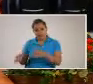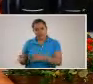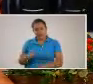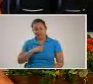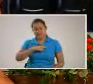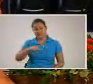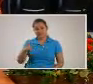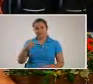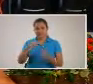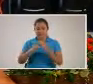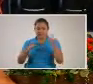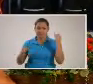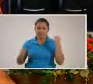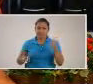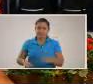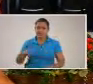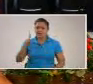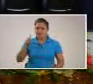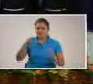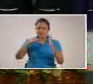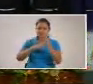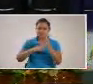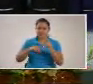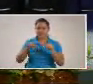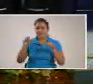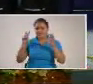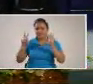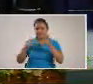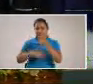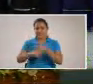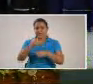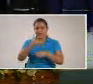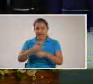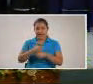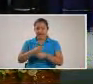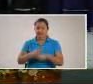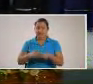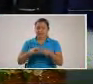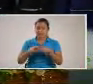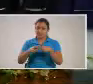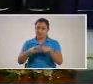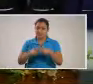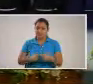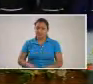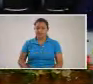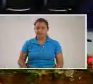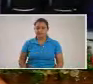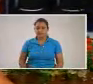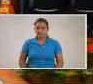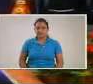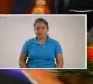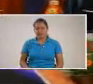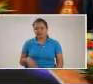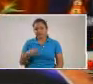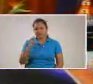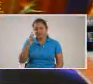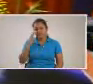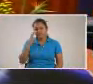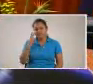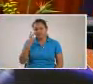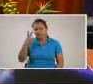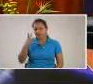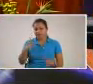evento dentro de 1007 años y medio. No sé si me doy a entender con esto, pero mire, se lo voy a poner de esta